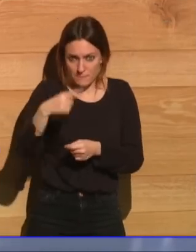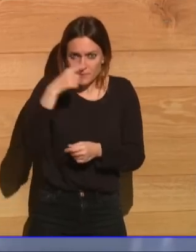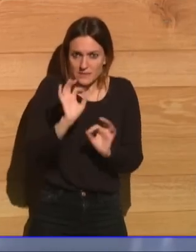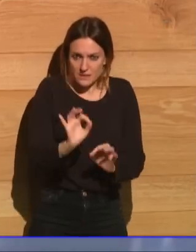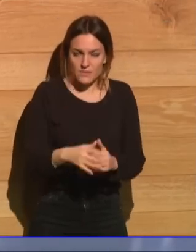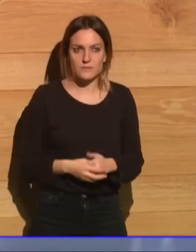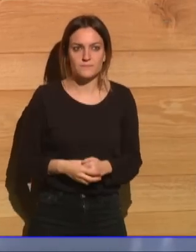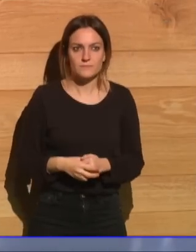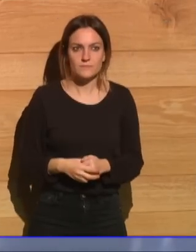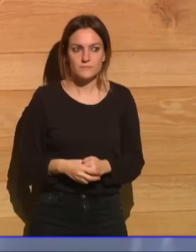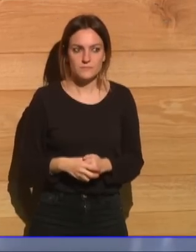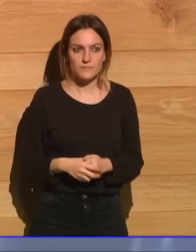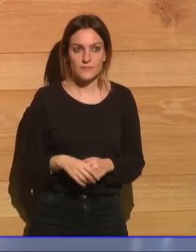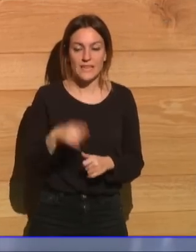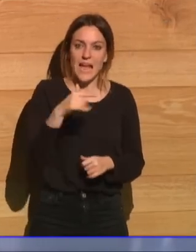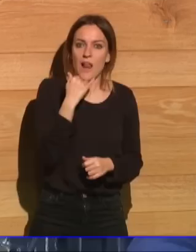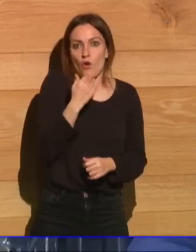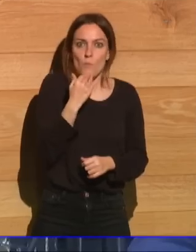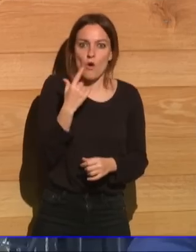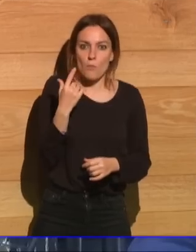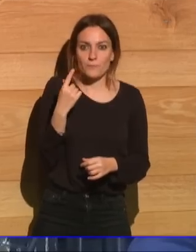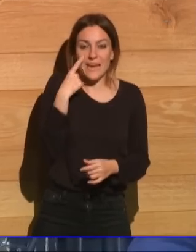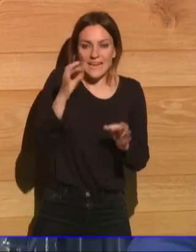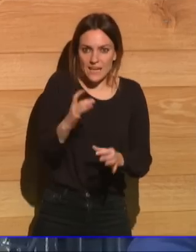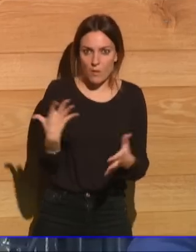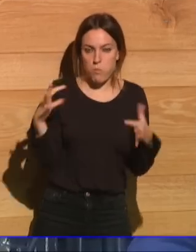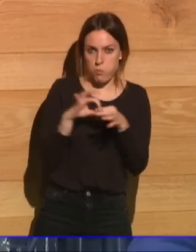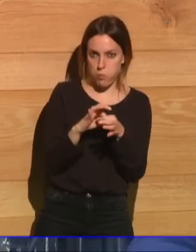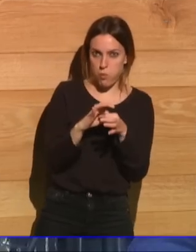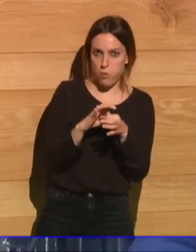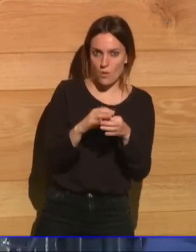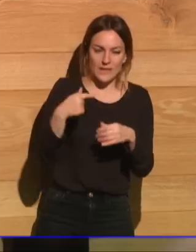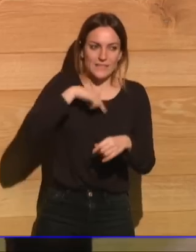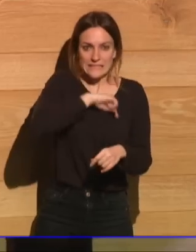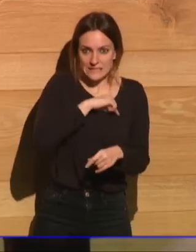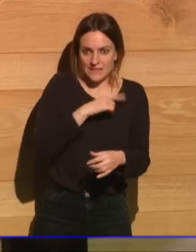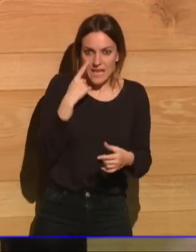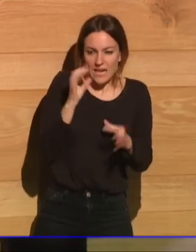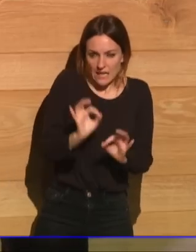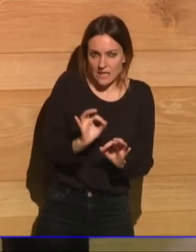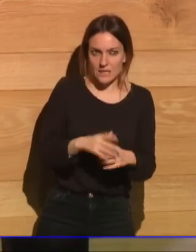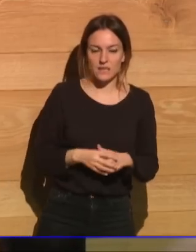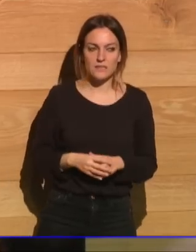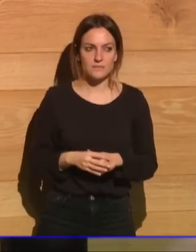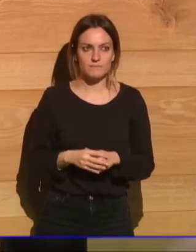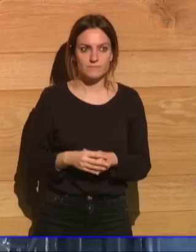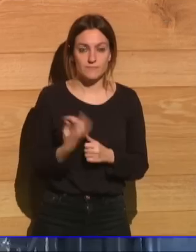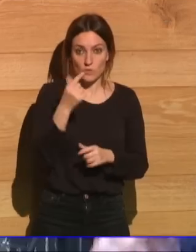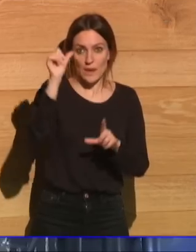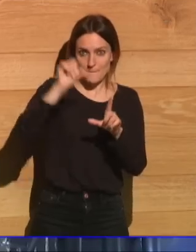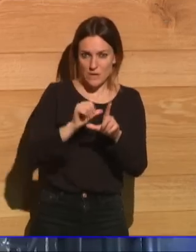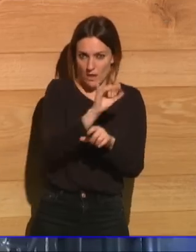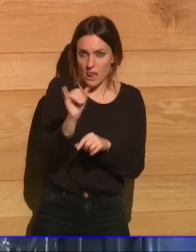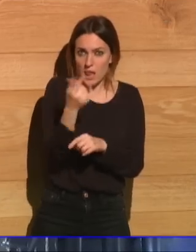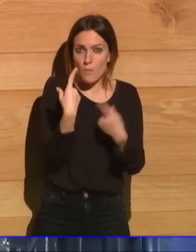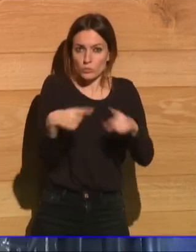vienen, de Staten Island. recibiendo realidad. El ferry. Mira, islas. Y luego Está recibiendo realidad todo el rato. Hay una película que sí que es un musical